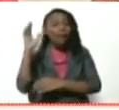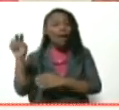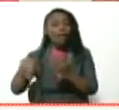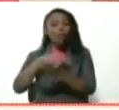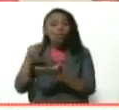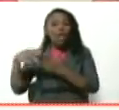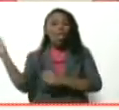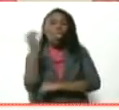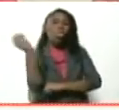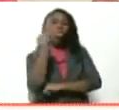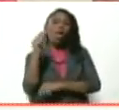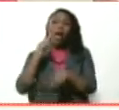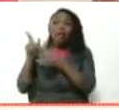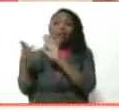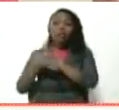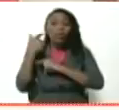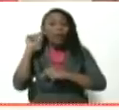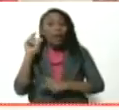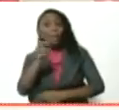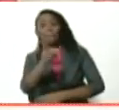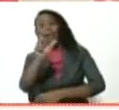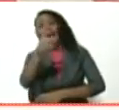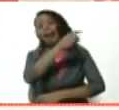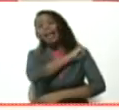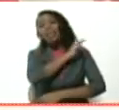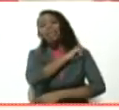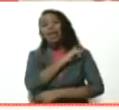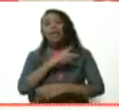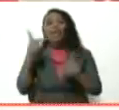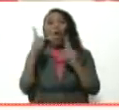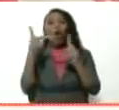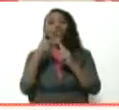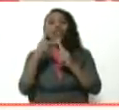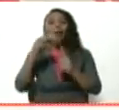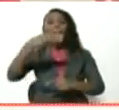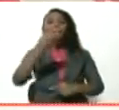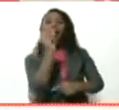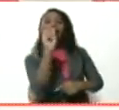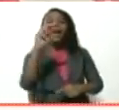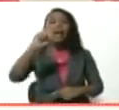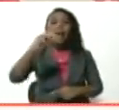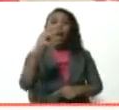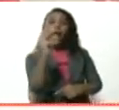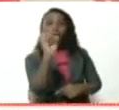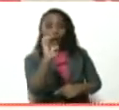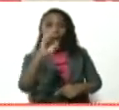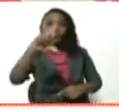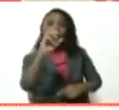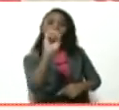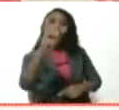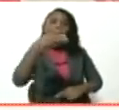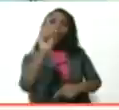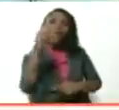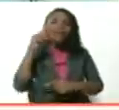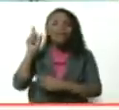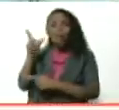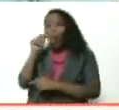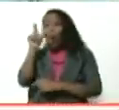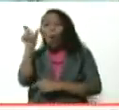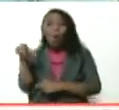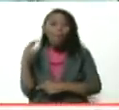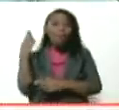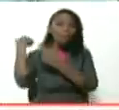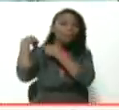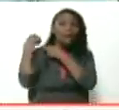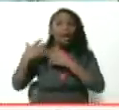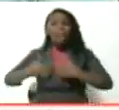señor gerente general del hotel Penélope, el señor Superlano. Él tenía, el